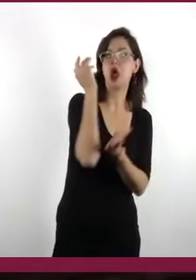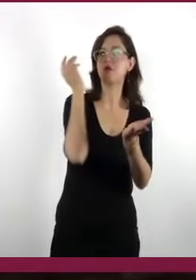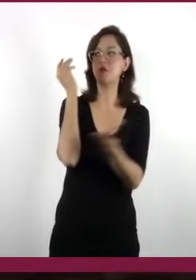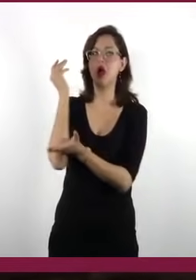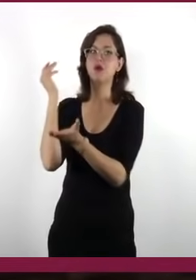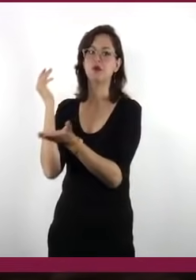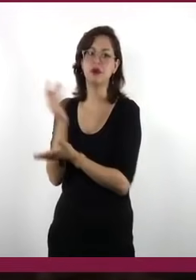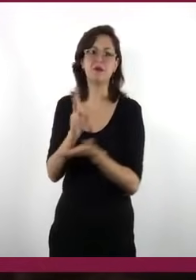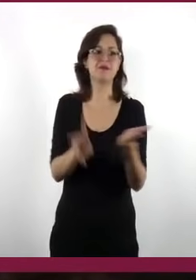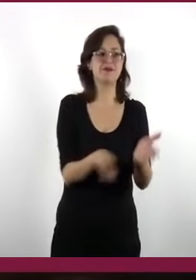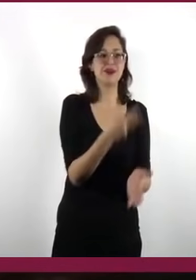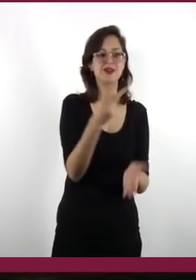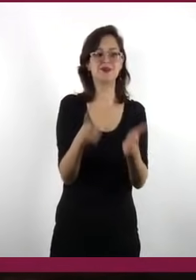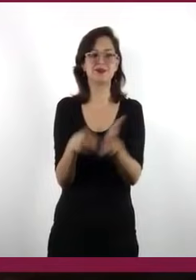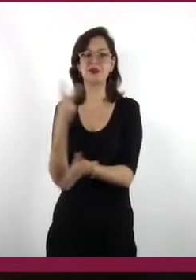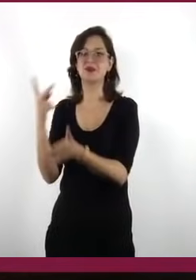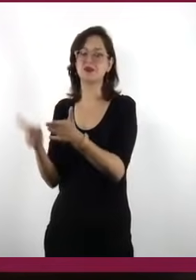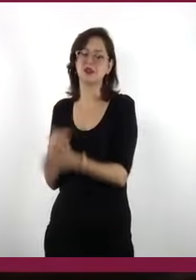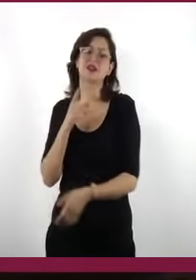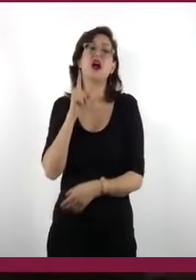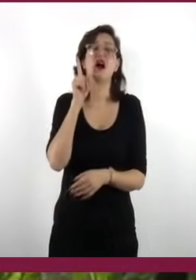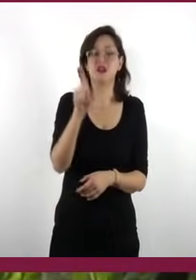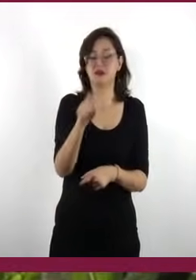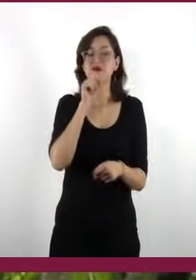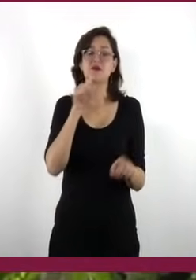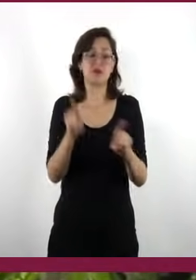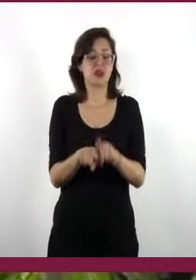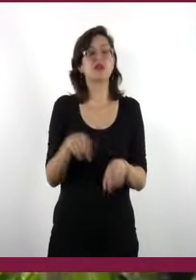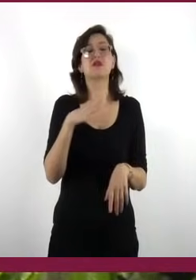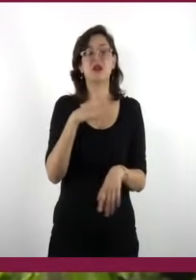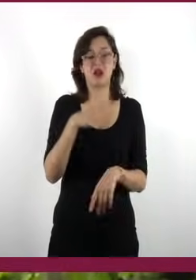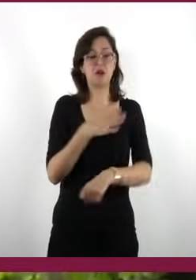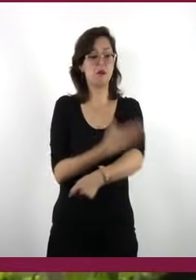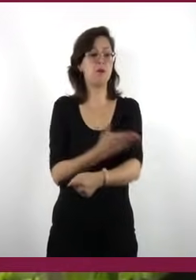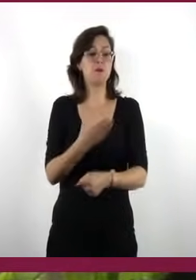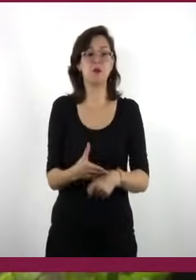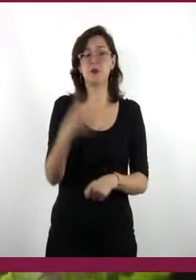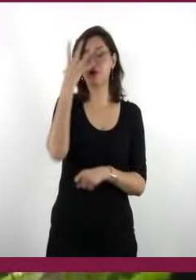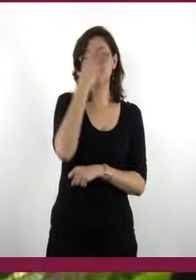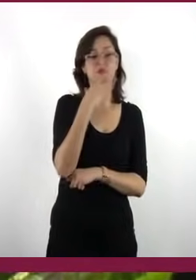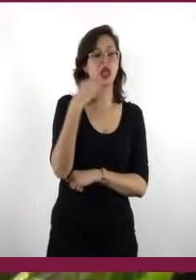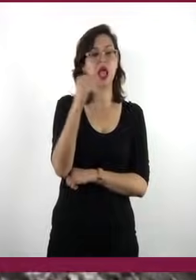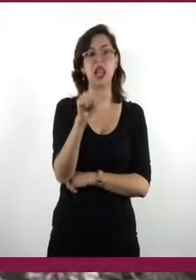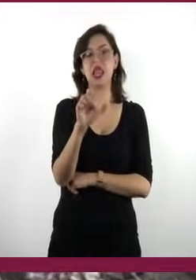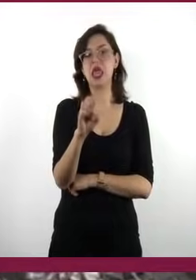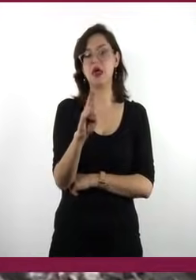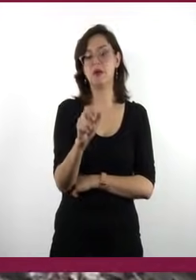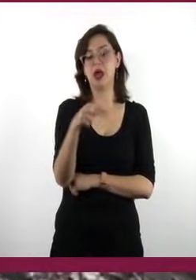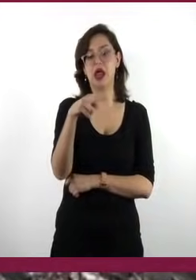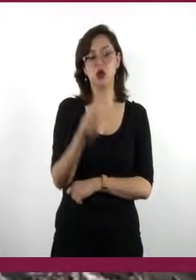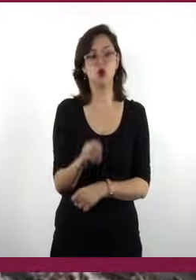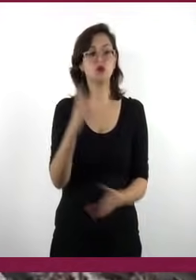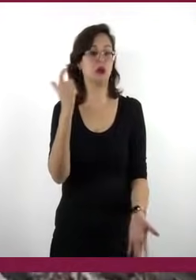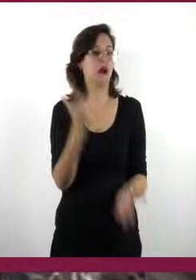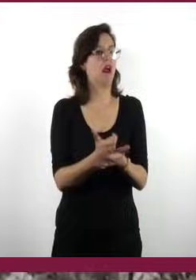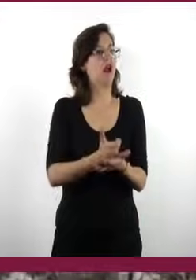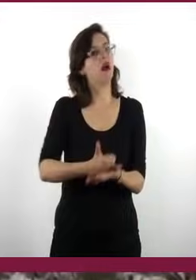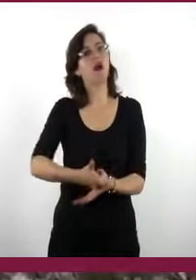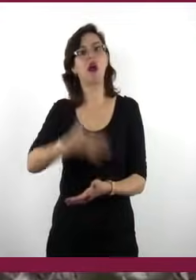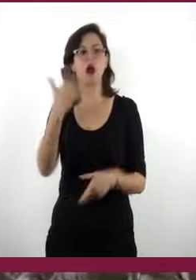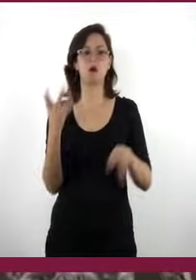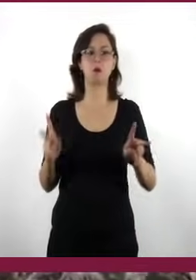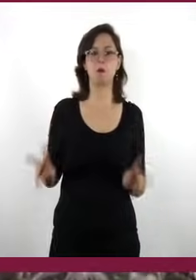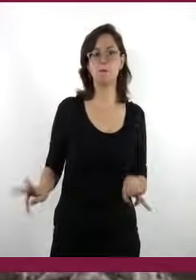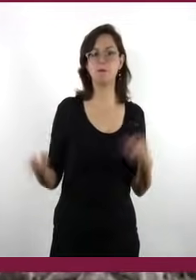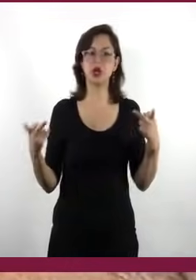En Madagascar también existen maderas preciosas, como el ébano, de alto valor comercial, que son saqueadas para su